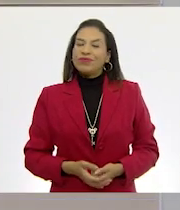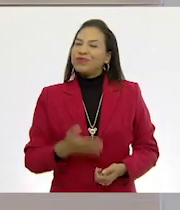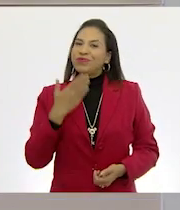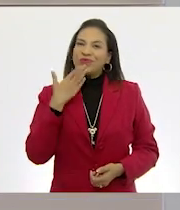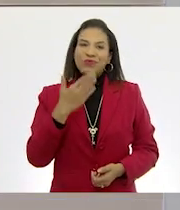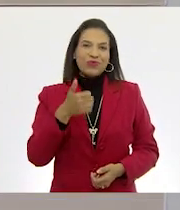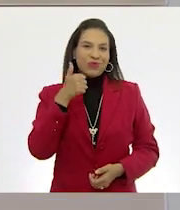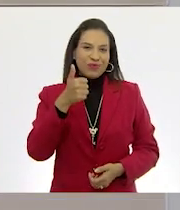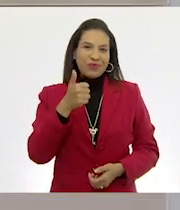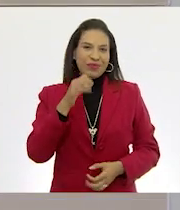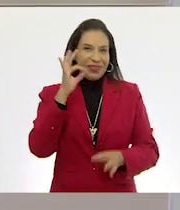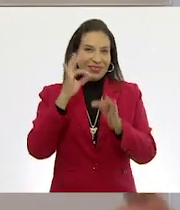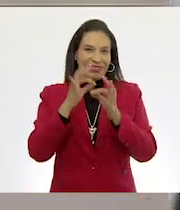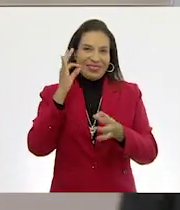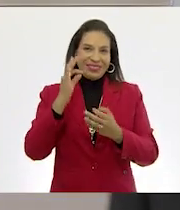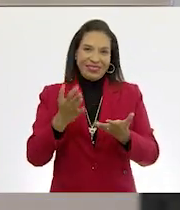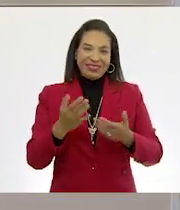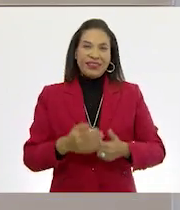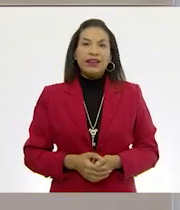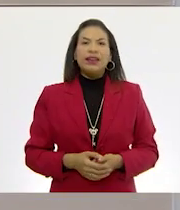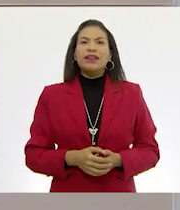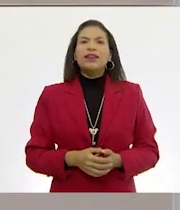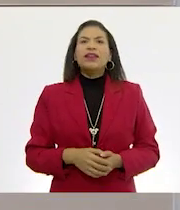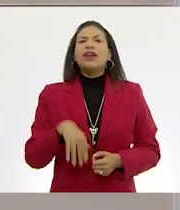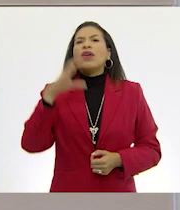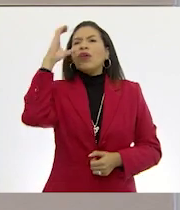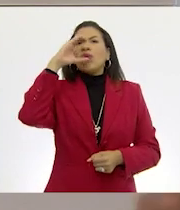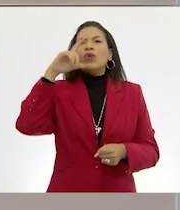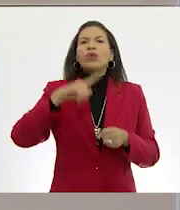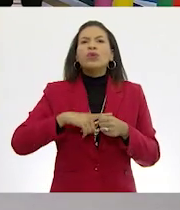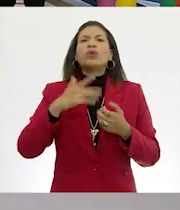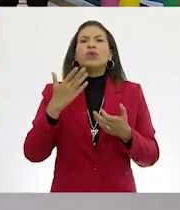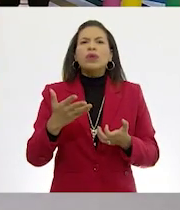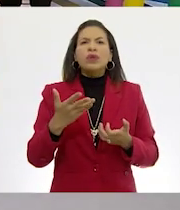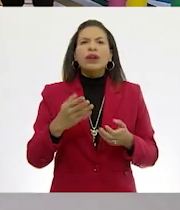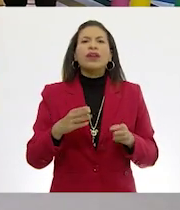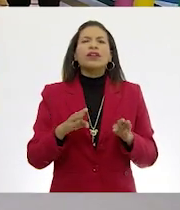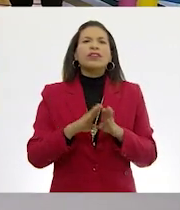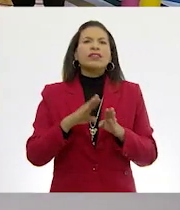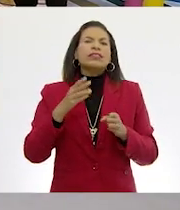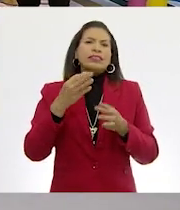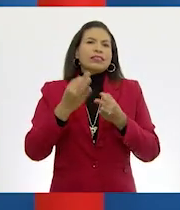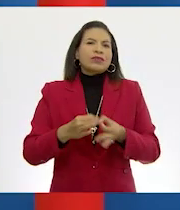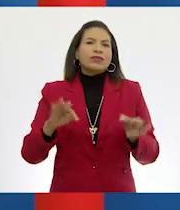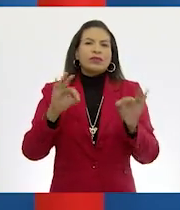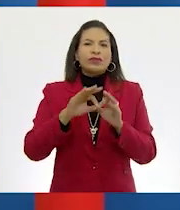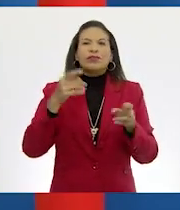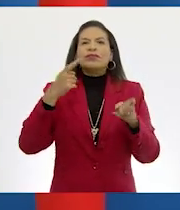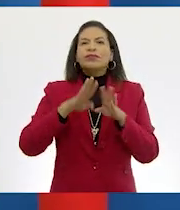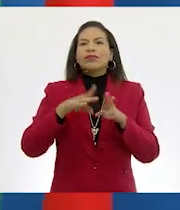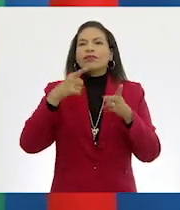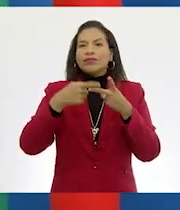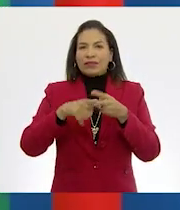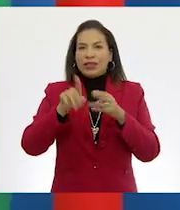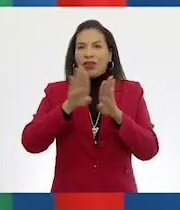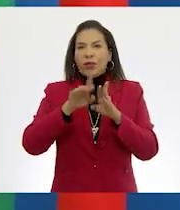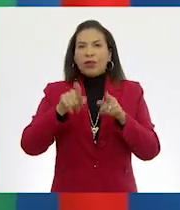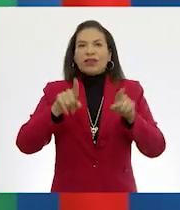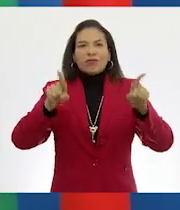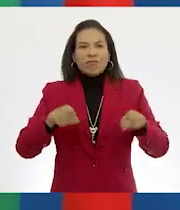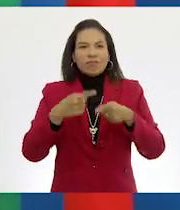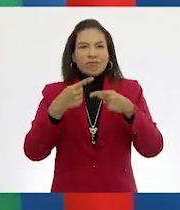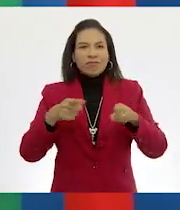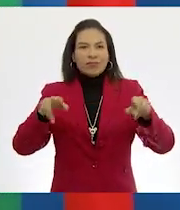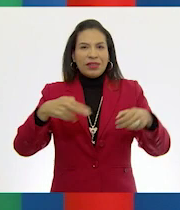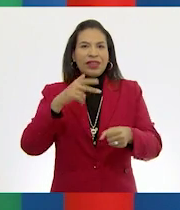Súper. Listo. Maestra, también en cultura, algo importante es que se compuso el himno nacional. Muy